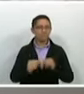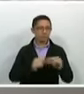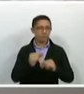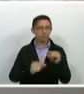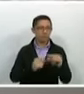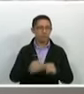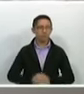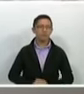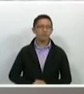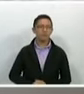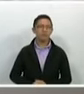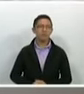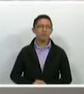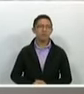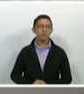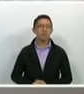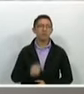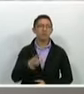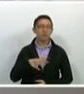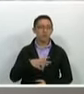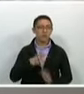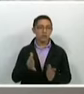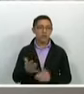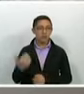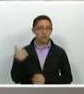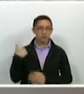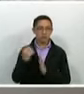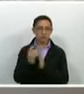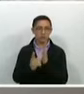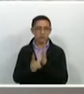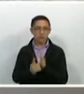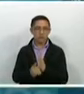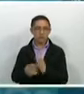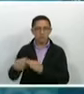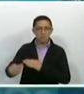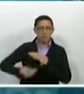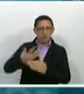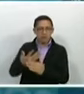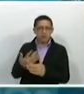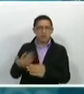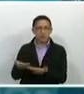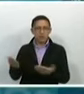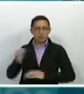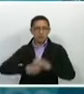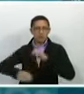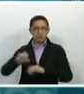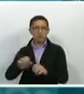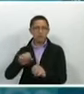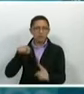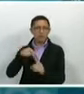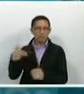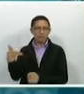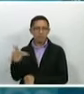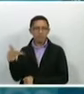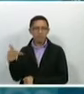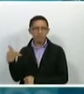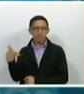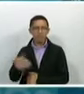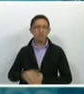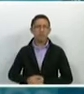la solicitud de empresarios, principalmente hoteleros,